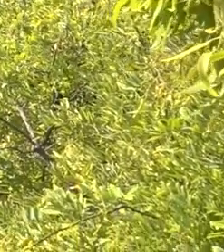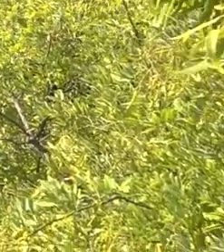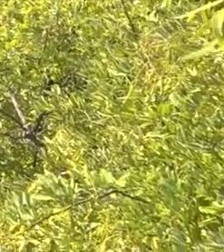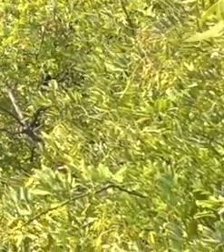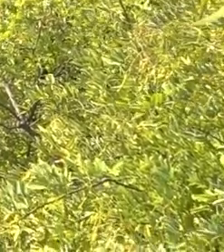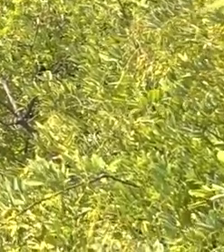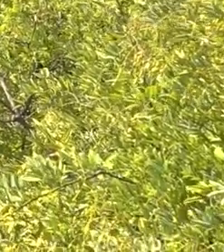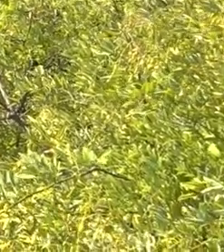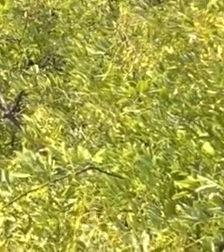Mujeres de Ciencia